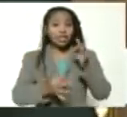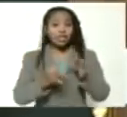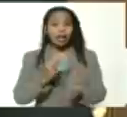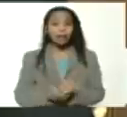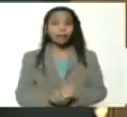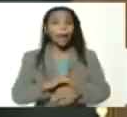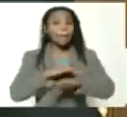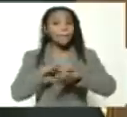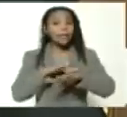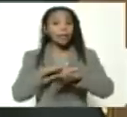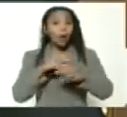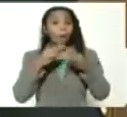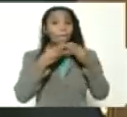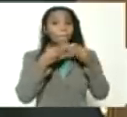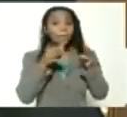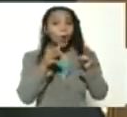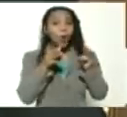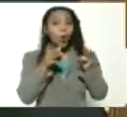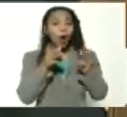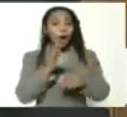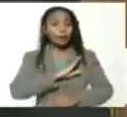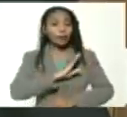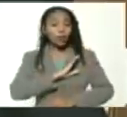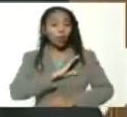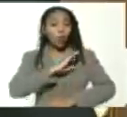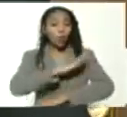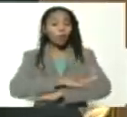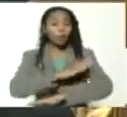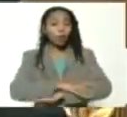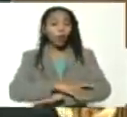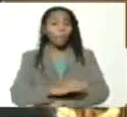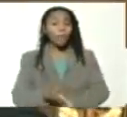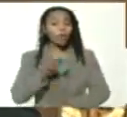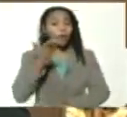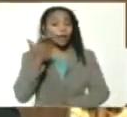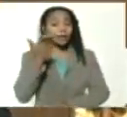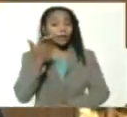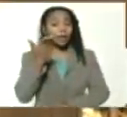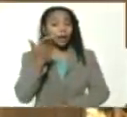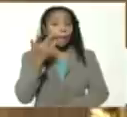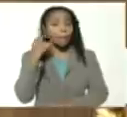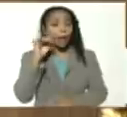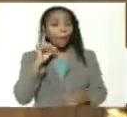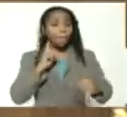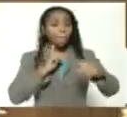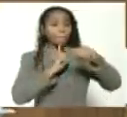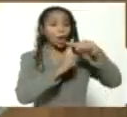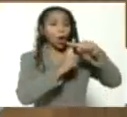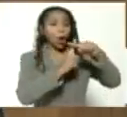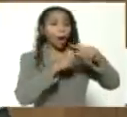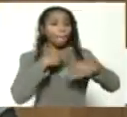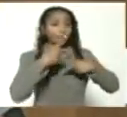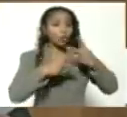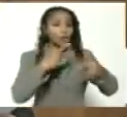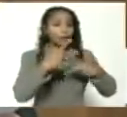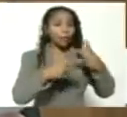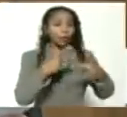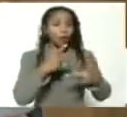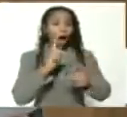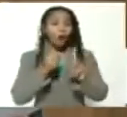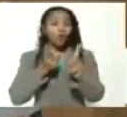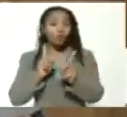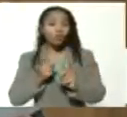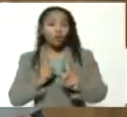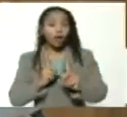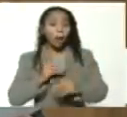el Ministerio Público ha tenido una actuación clave para la identificación, el procesamiento y en algunos casos